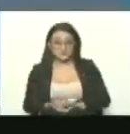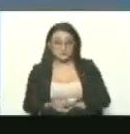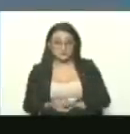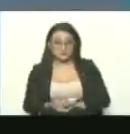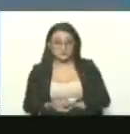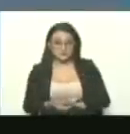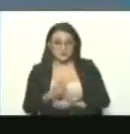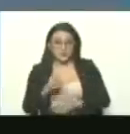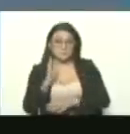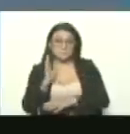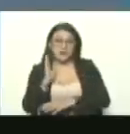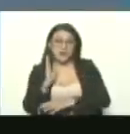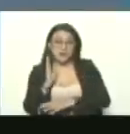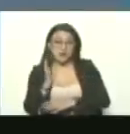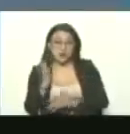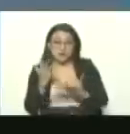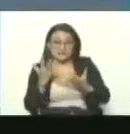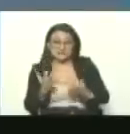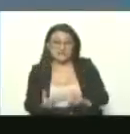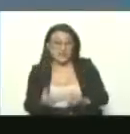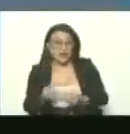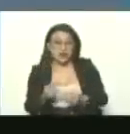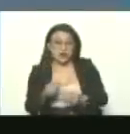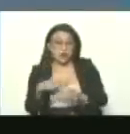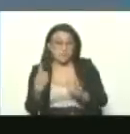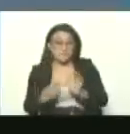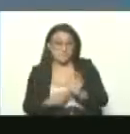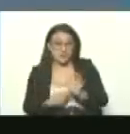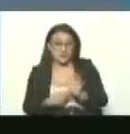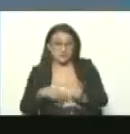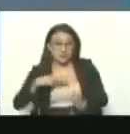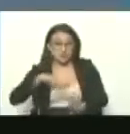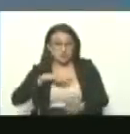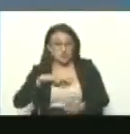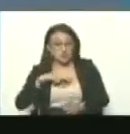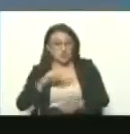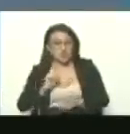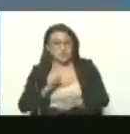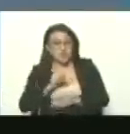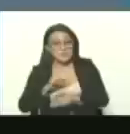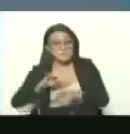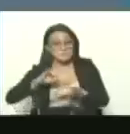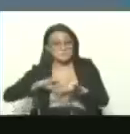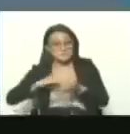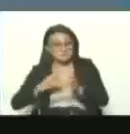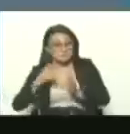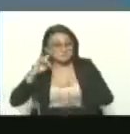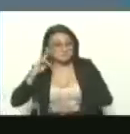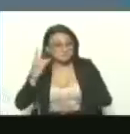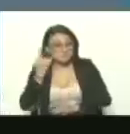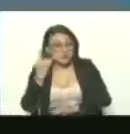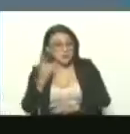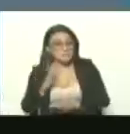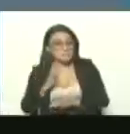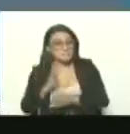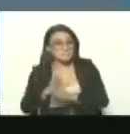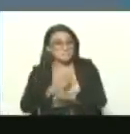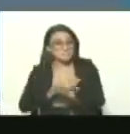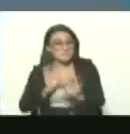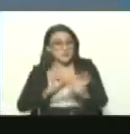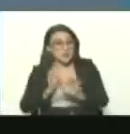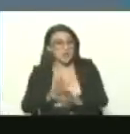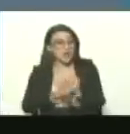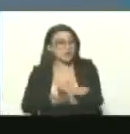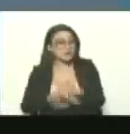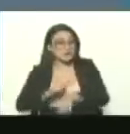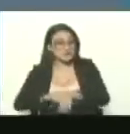están en peligro de quedarse sin una gota de agua. Sí. Nosotros tenemos que prepararnos. Siempre yo digo, hay que prepararse con tiempo. ¿Eh?